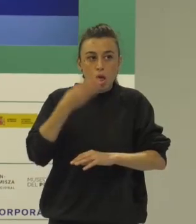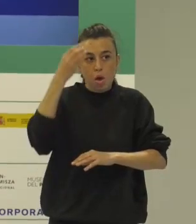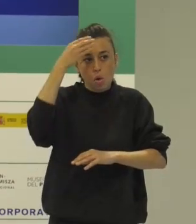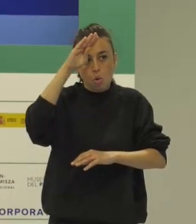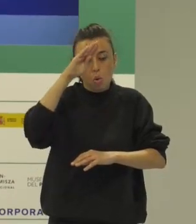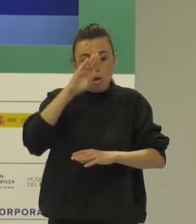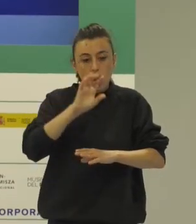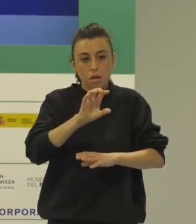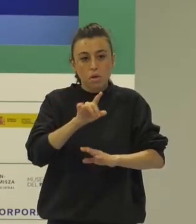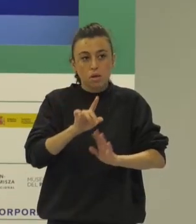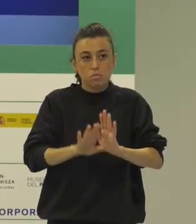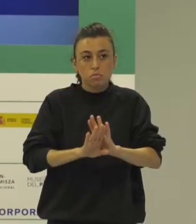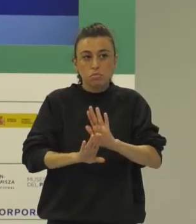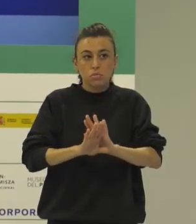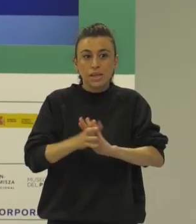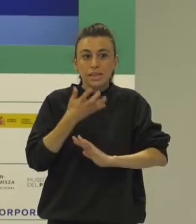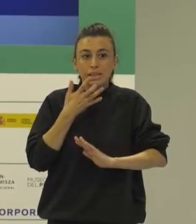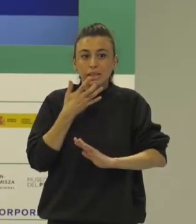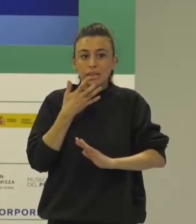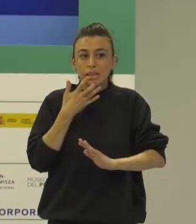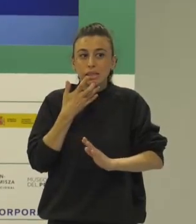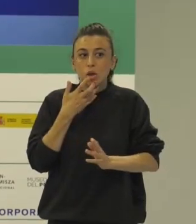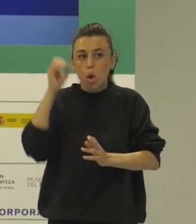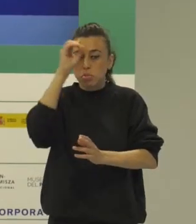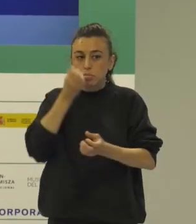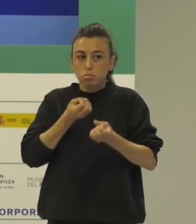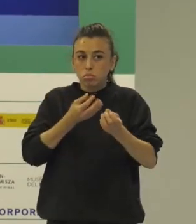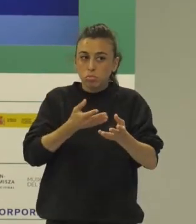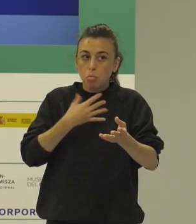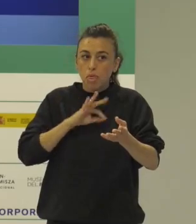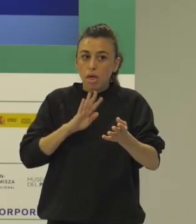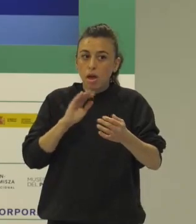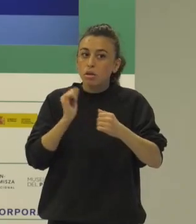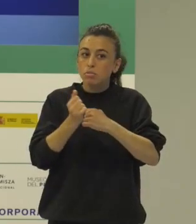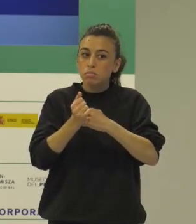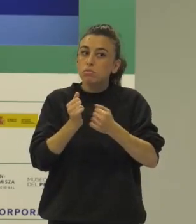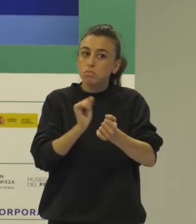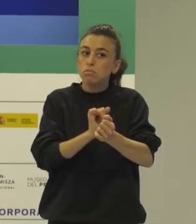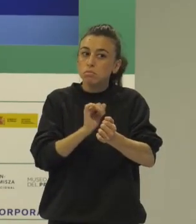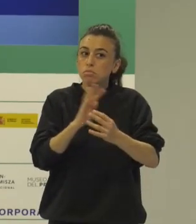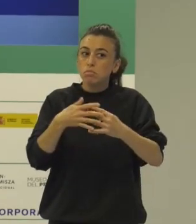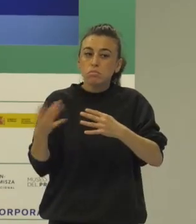país donde emitir un juicio te puede llevar a la cárcel, emitir un juicio te puede